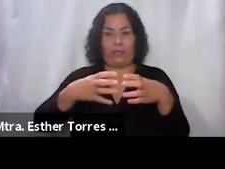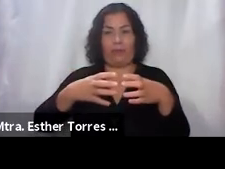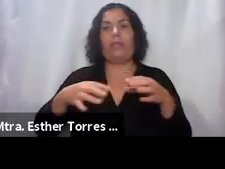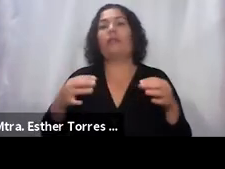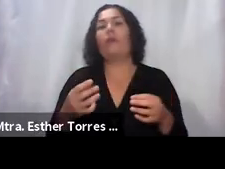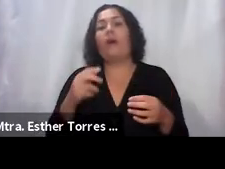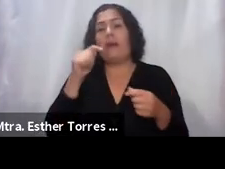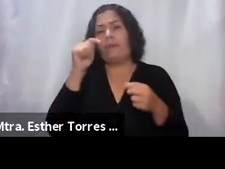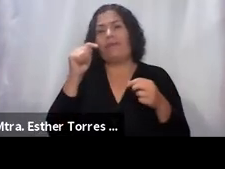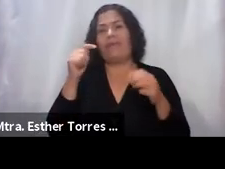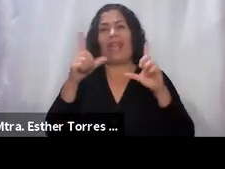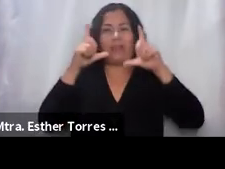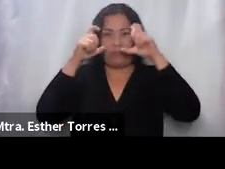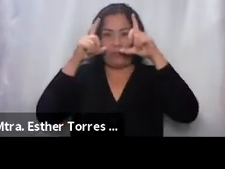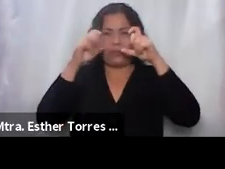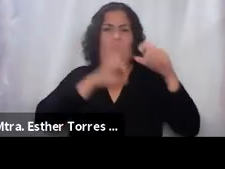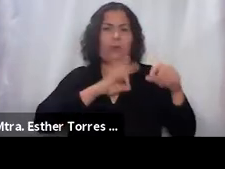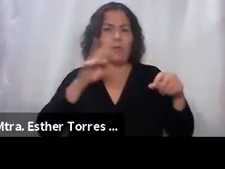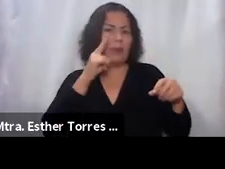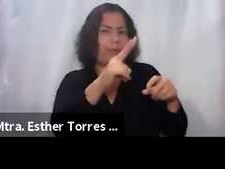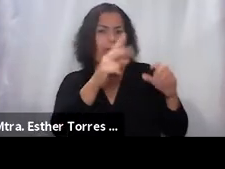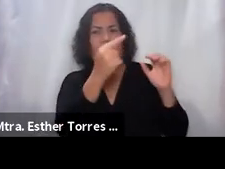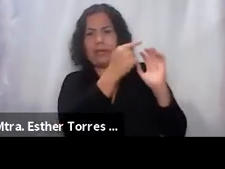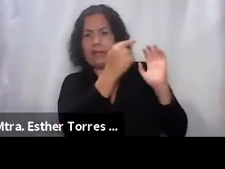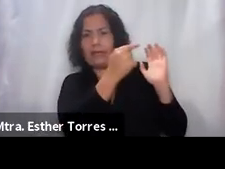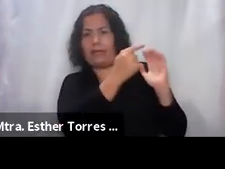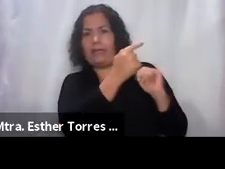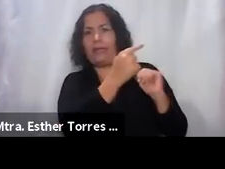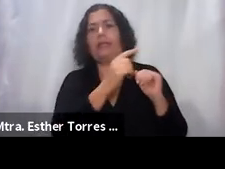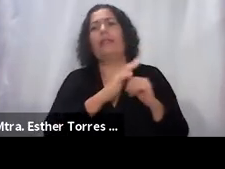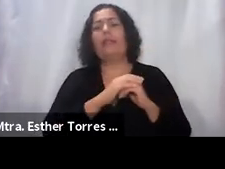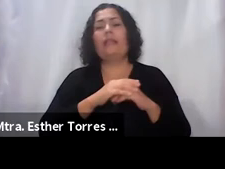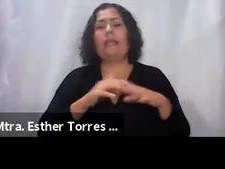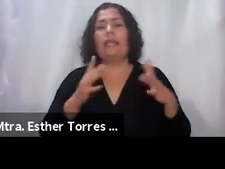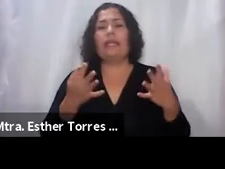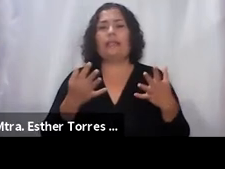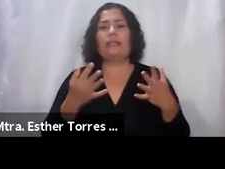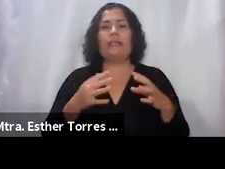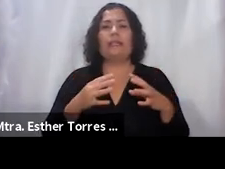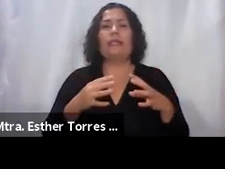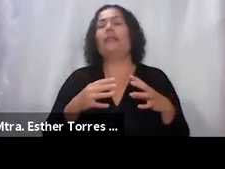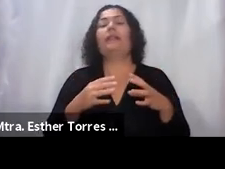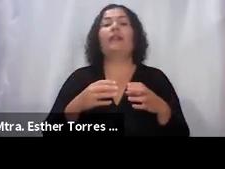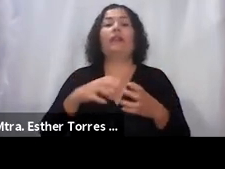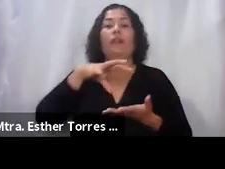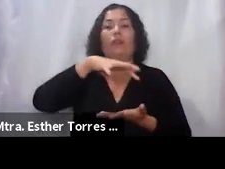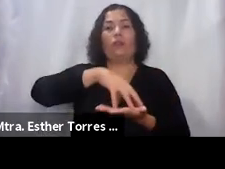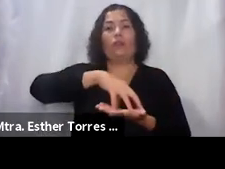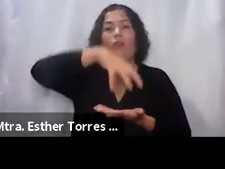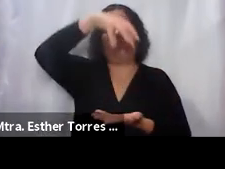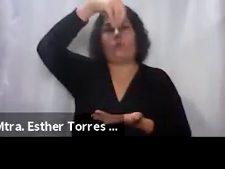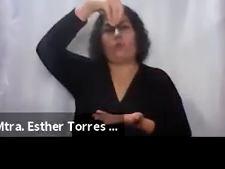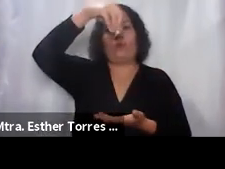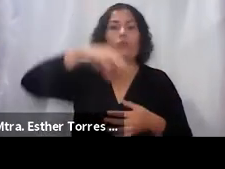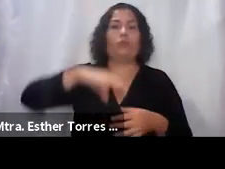Estos conos normalmente se utilizan, ¿no? De una manera temporal para dividir estos carriles. Sin embargo, aquí en